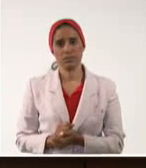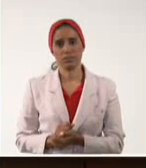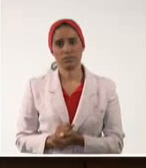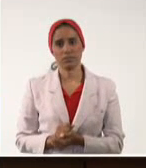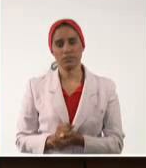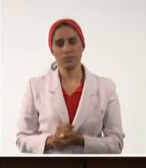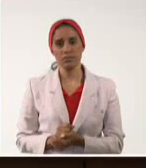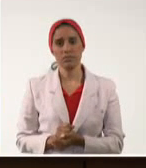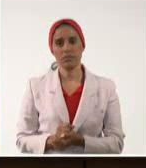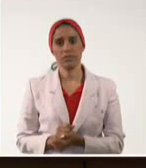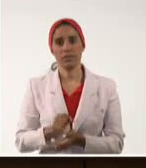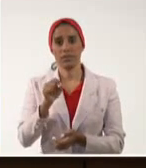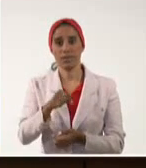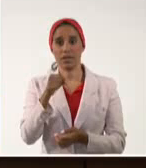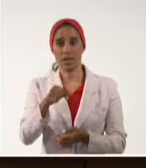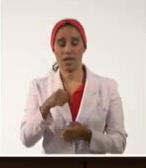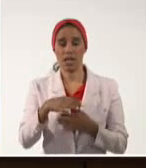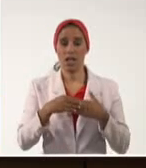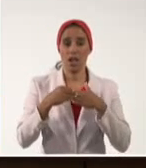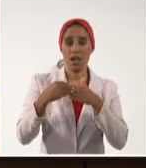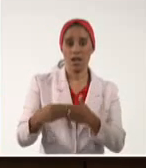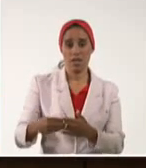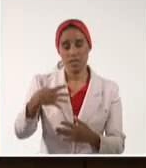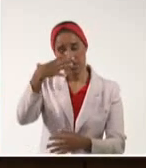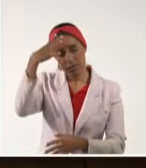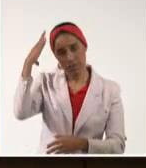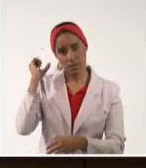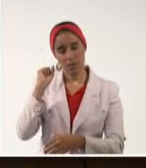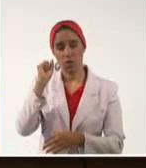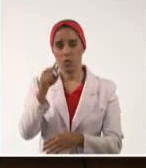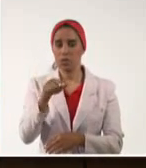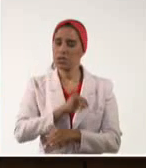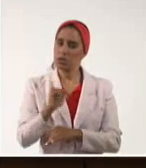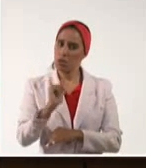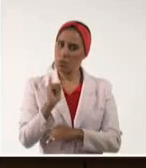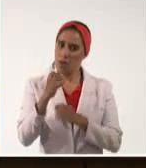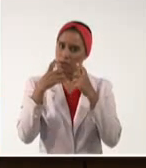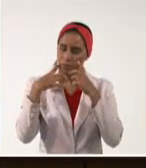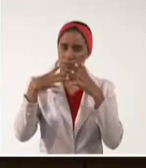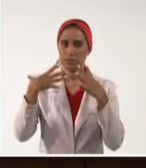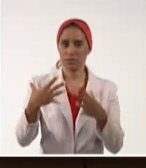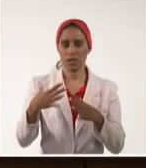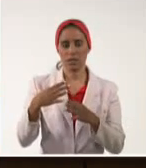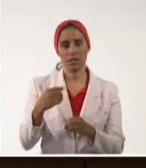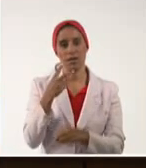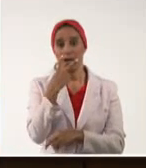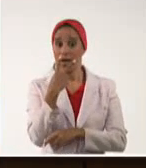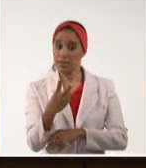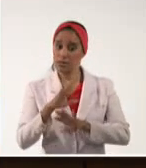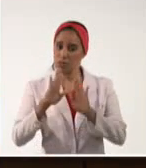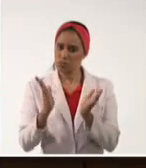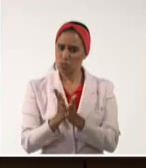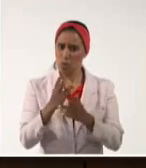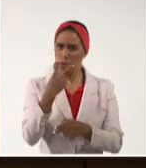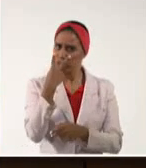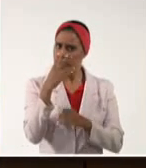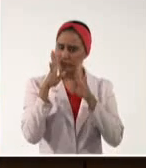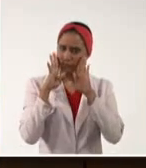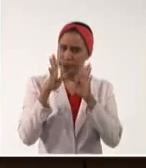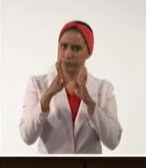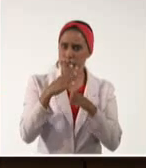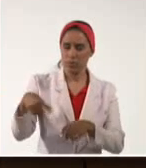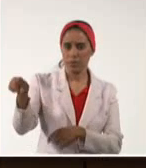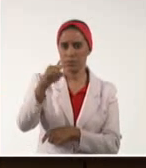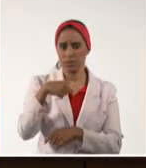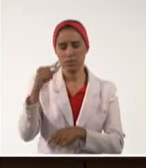parte, el general de ejército Raúl Castro también ha hecho importantes llamados de atención sobre distorsiones que se han